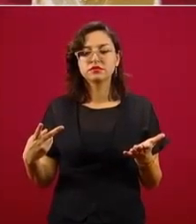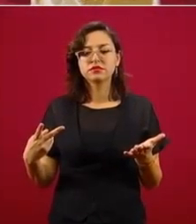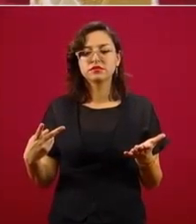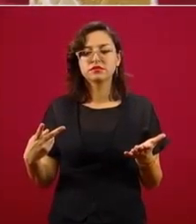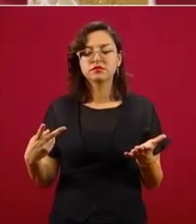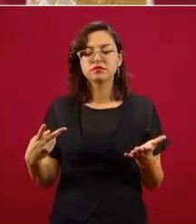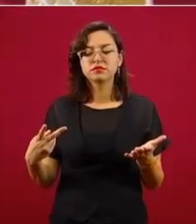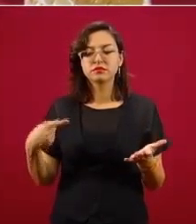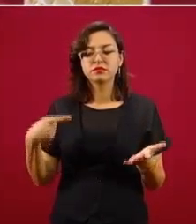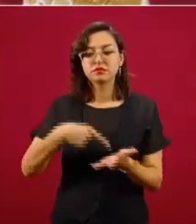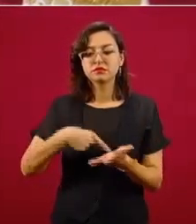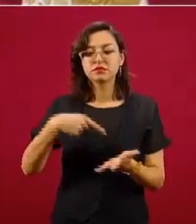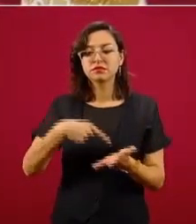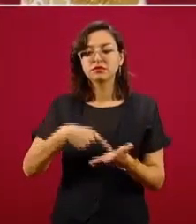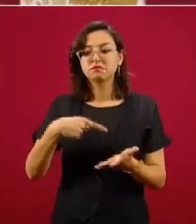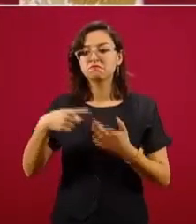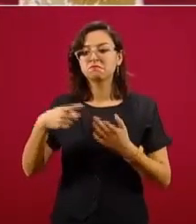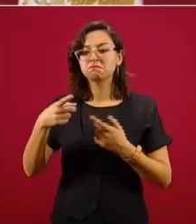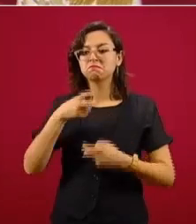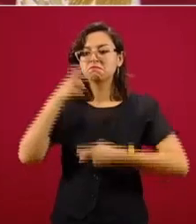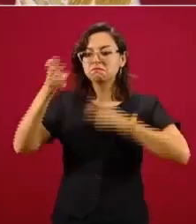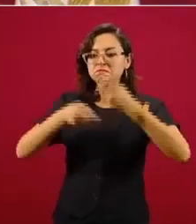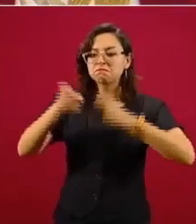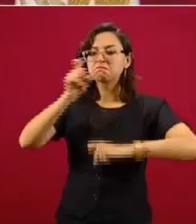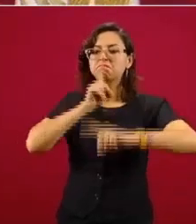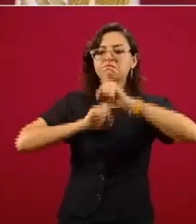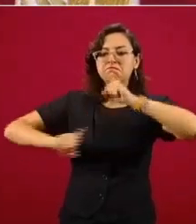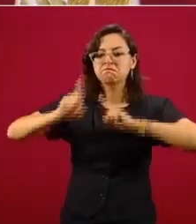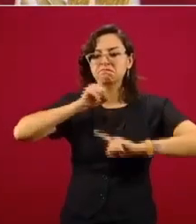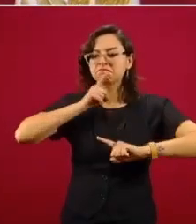no se calumnie,